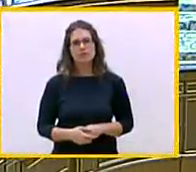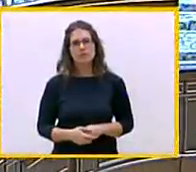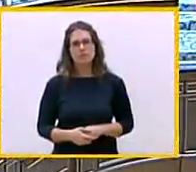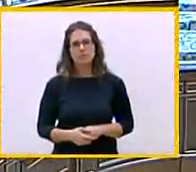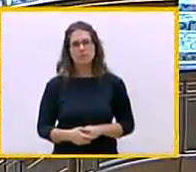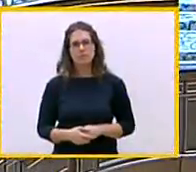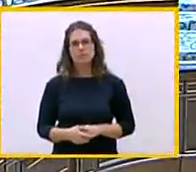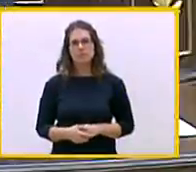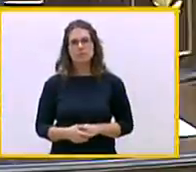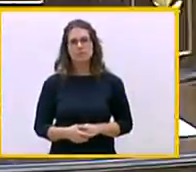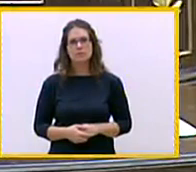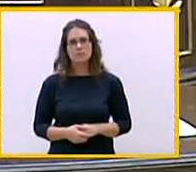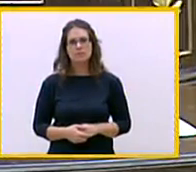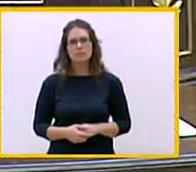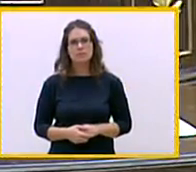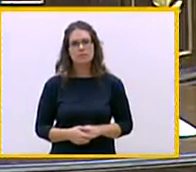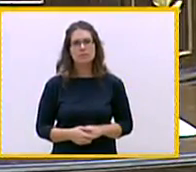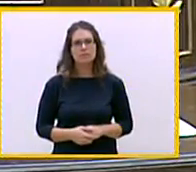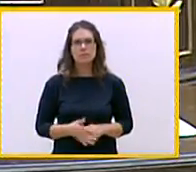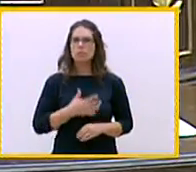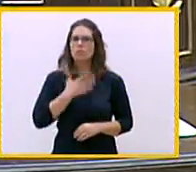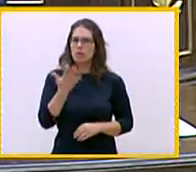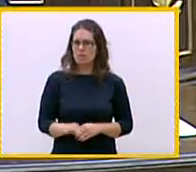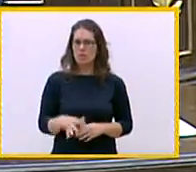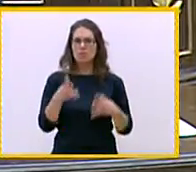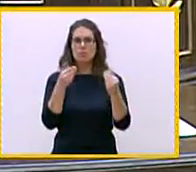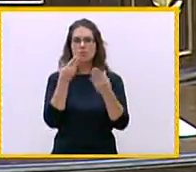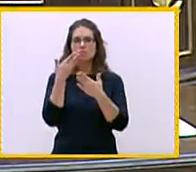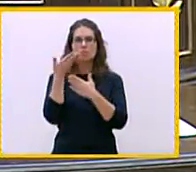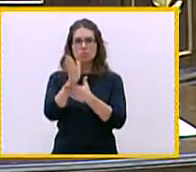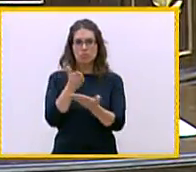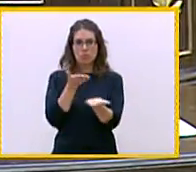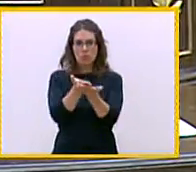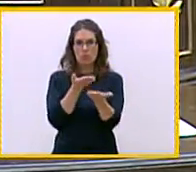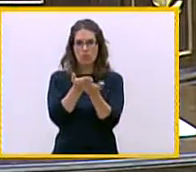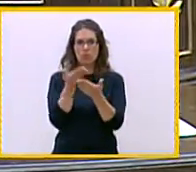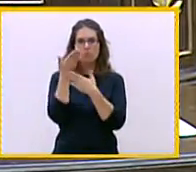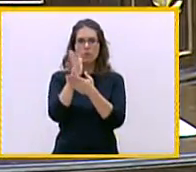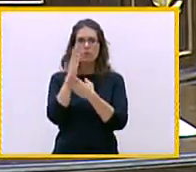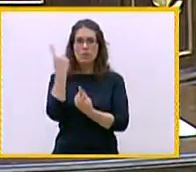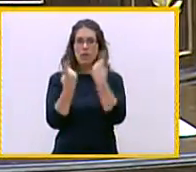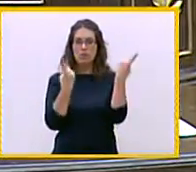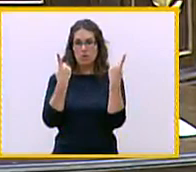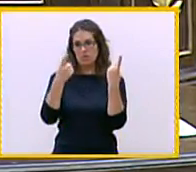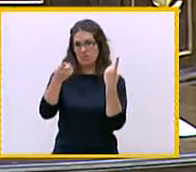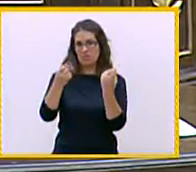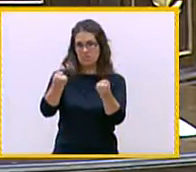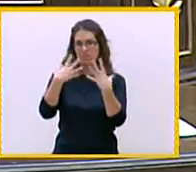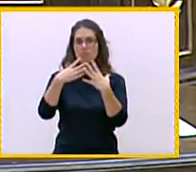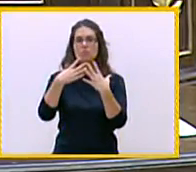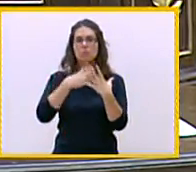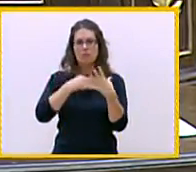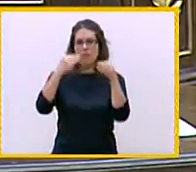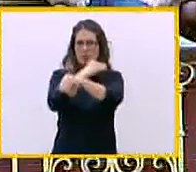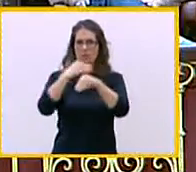yo lo hago con no pocas de las propuestas que se hacen en algunas de esas manifestaciones, pero deben ser objeto de